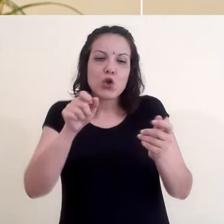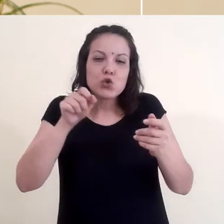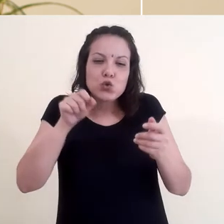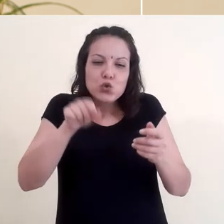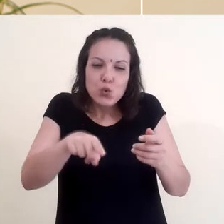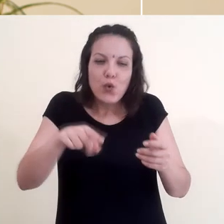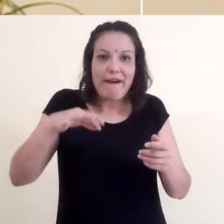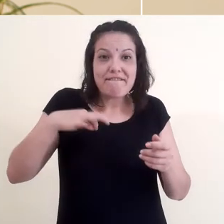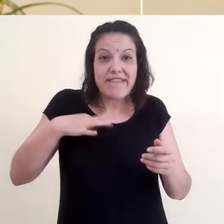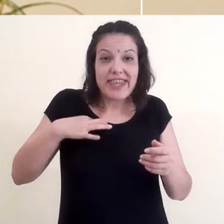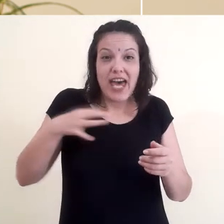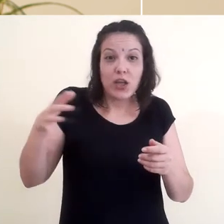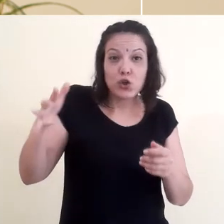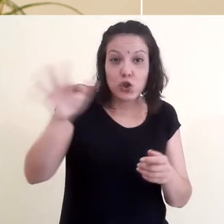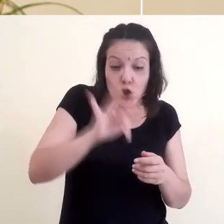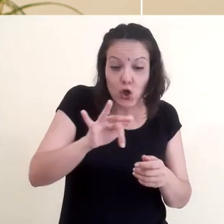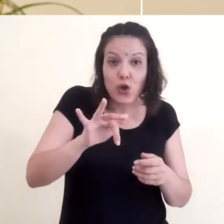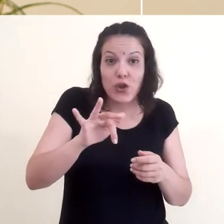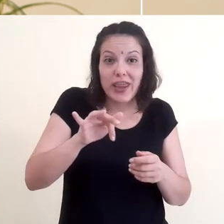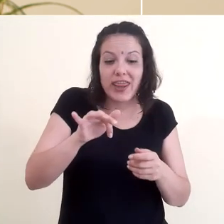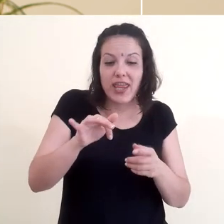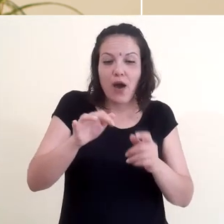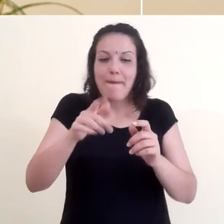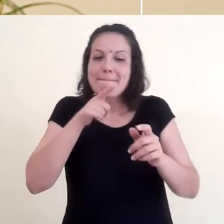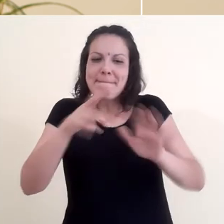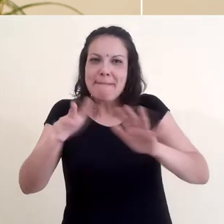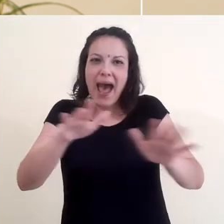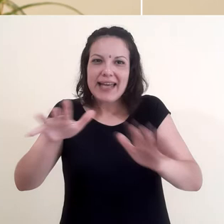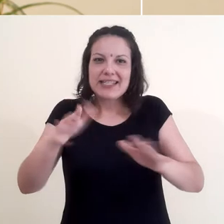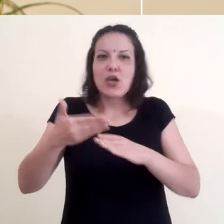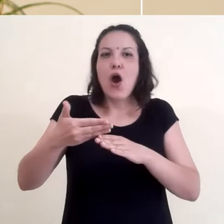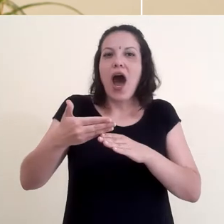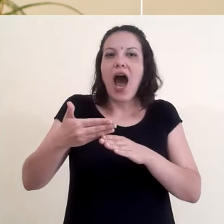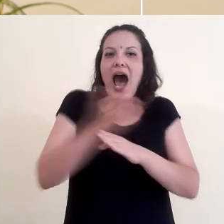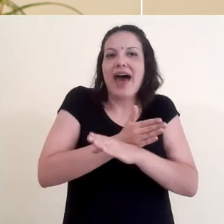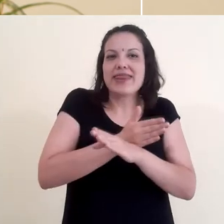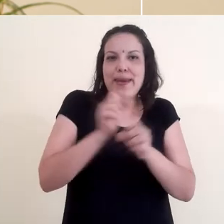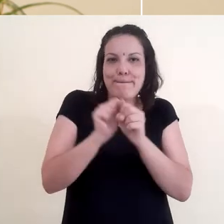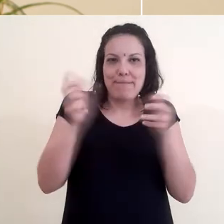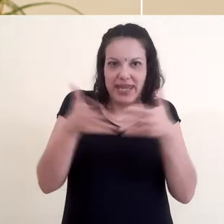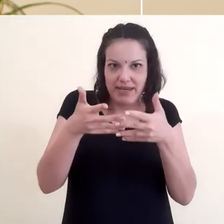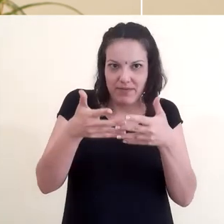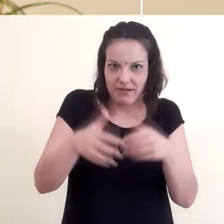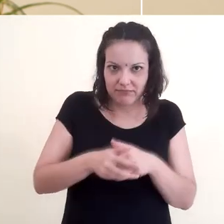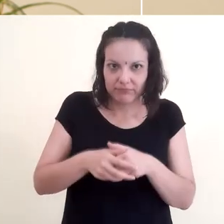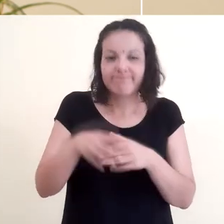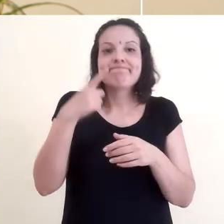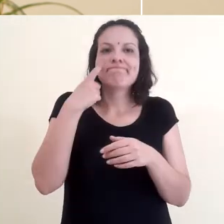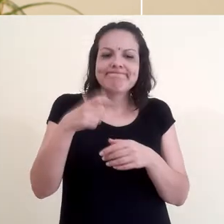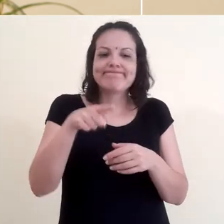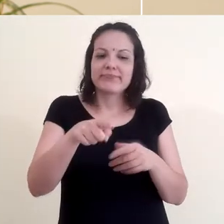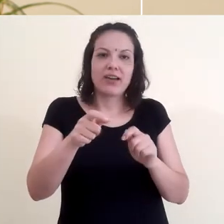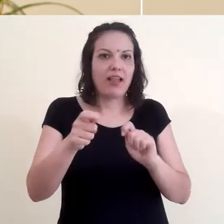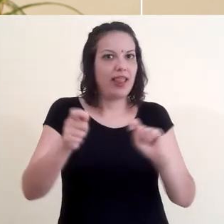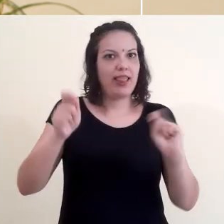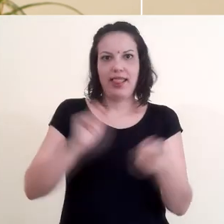rutina a lo que era prepandemia, ¿no? Se ha notado mucho corrimiento respecto a ello, ¿no?